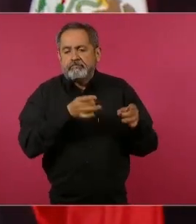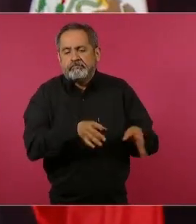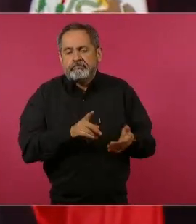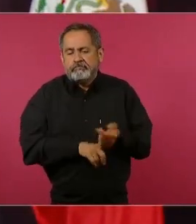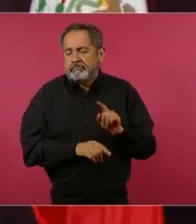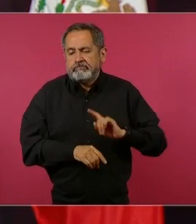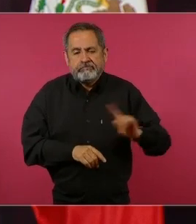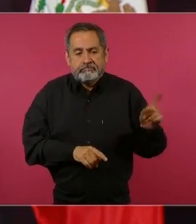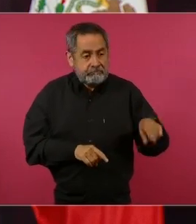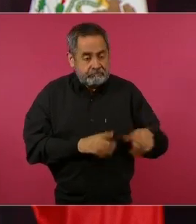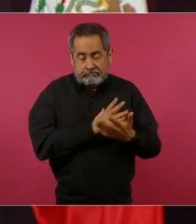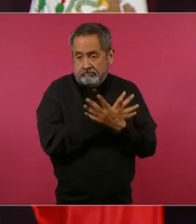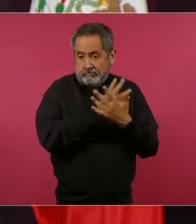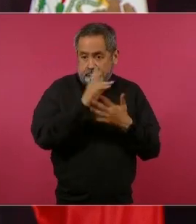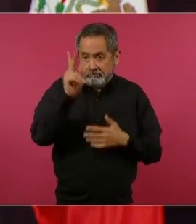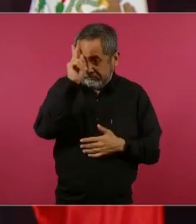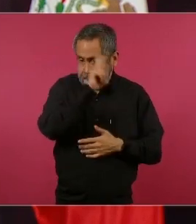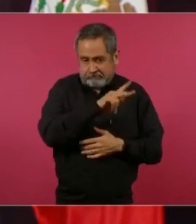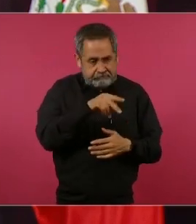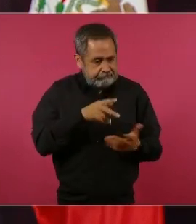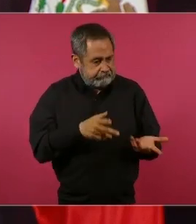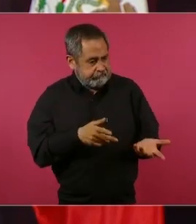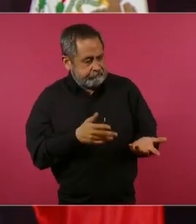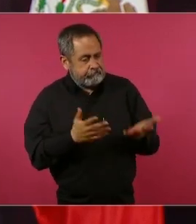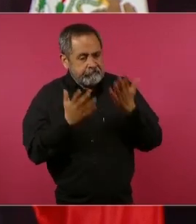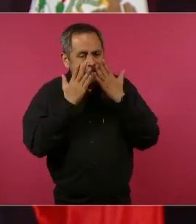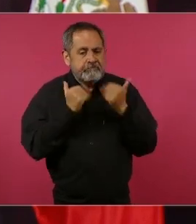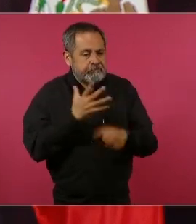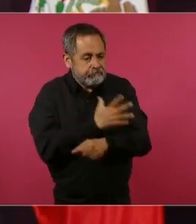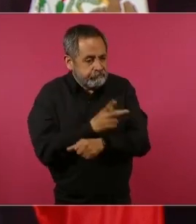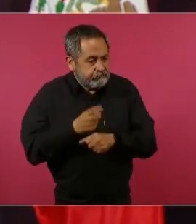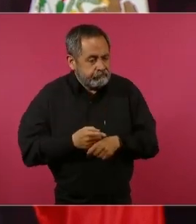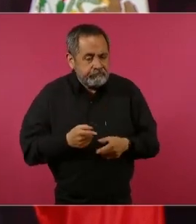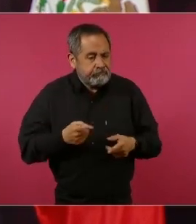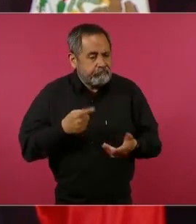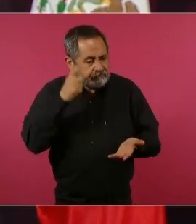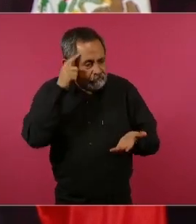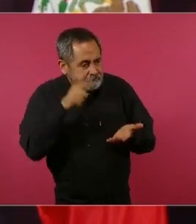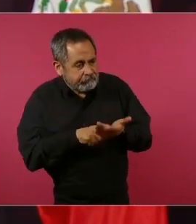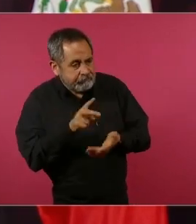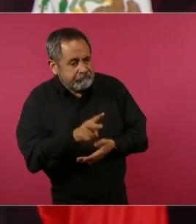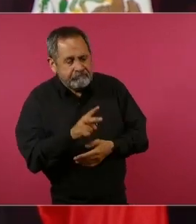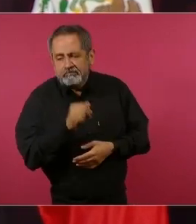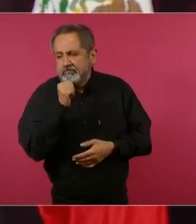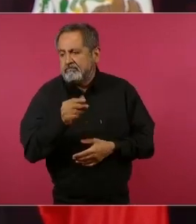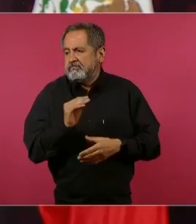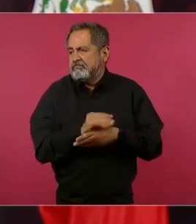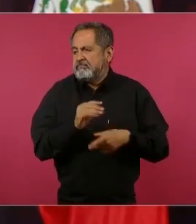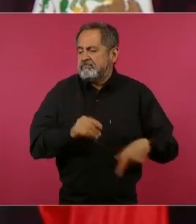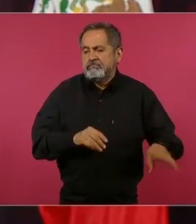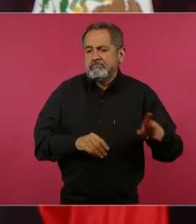se exacerbó la falta de credibilidad en los medios.